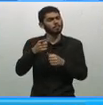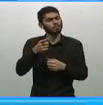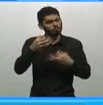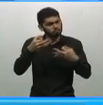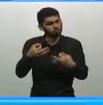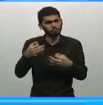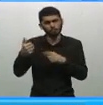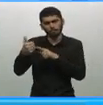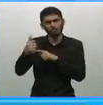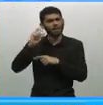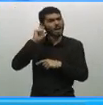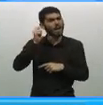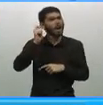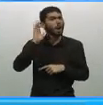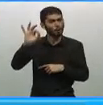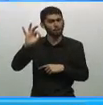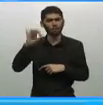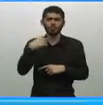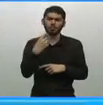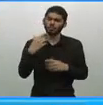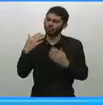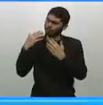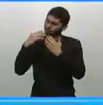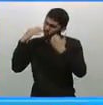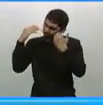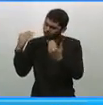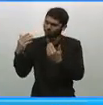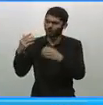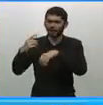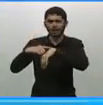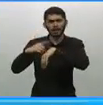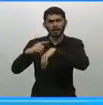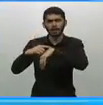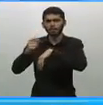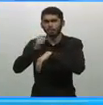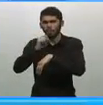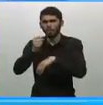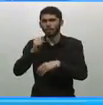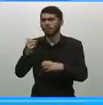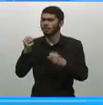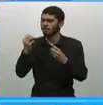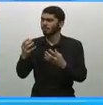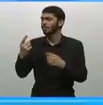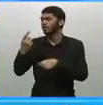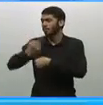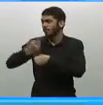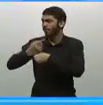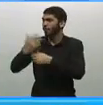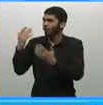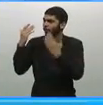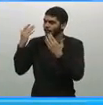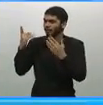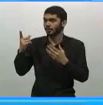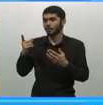Bueno estamos con Fernando gago eh le agradecemos eh el tiempo que que nos brinda un ratito Bueno eh primero felicitaciones por la